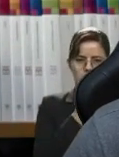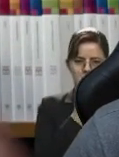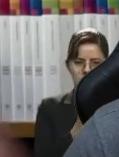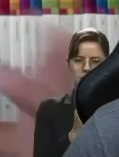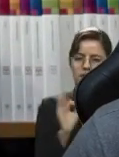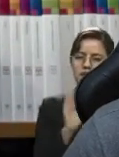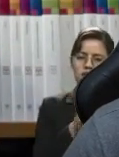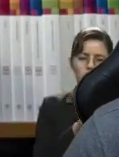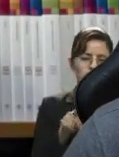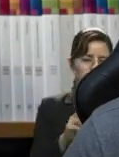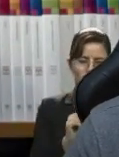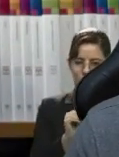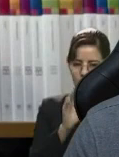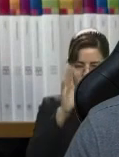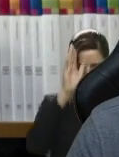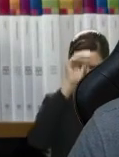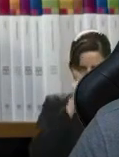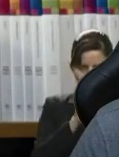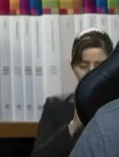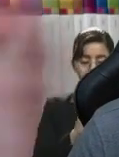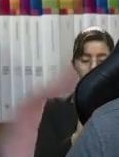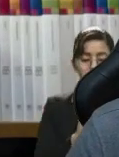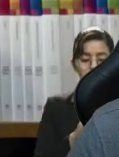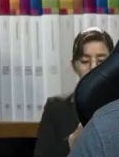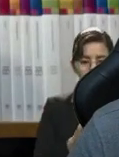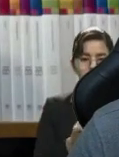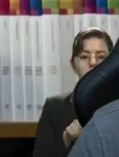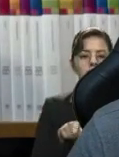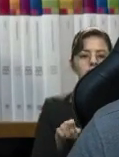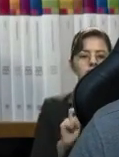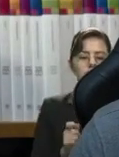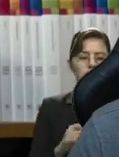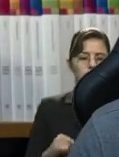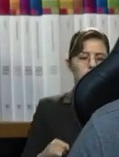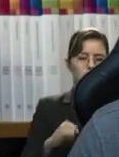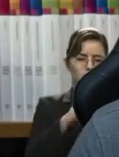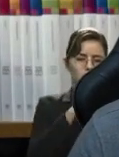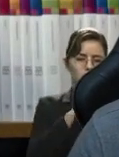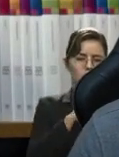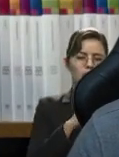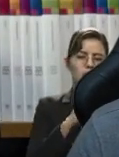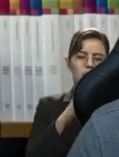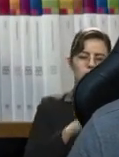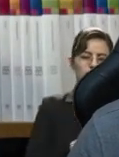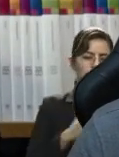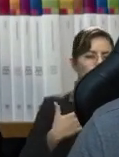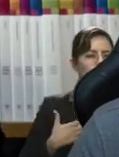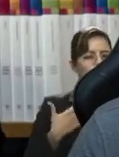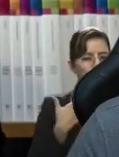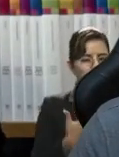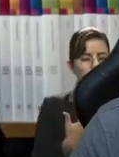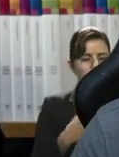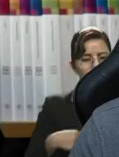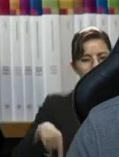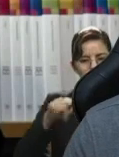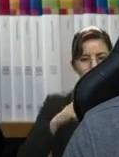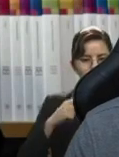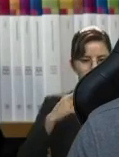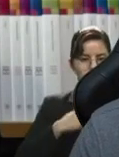cansancio hasta la médula algunos el ine sigue siendo la institución civil que más confianza ciudadana tiene